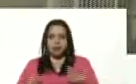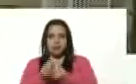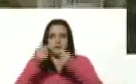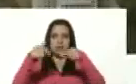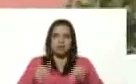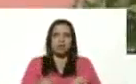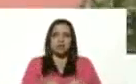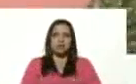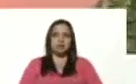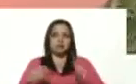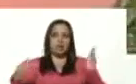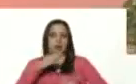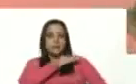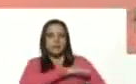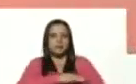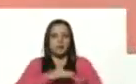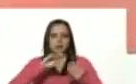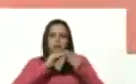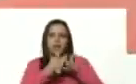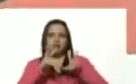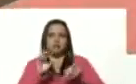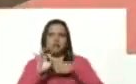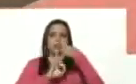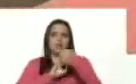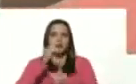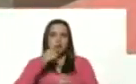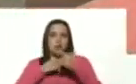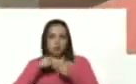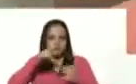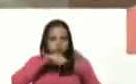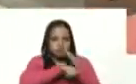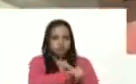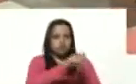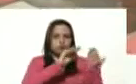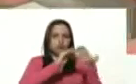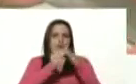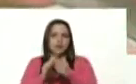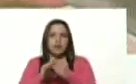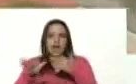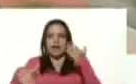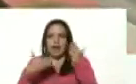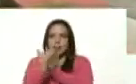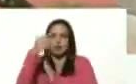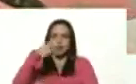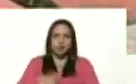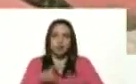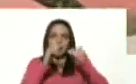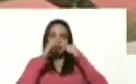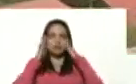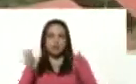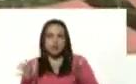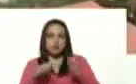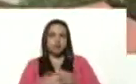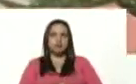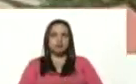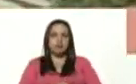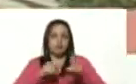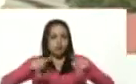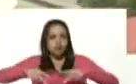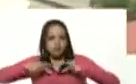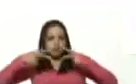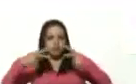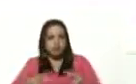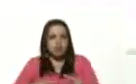que la gran misión Barrio Nuevo, Barrio Tricolor, bueno, llegó a esta comuna. Hasta hoy se están atendiendo, presidente, rehabilitando